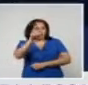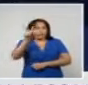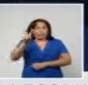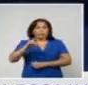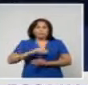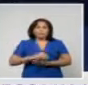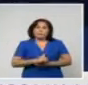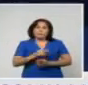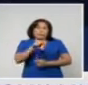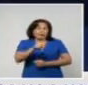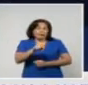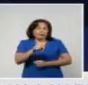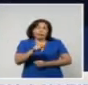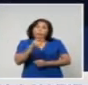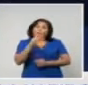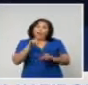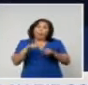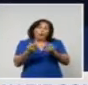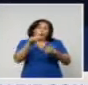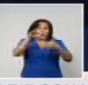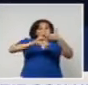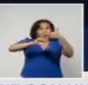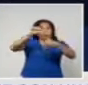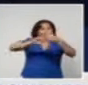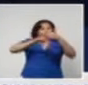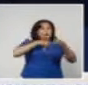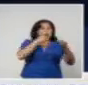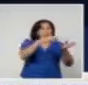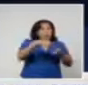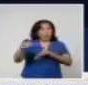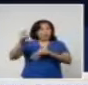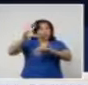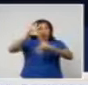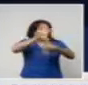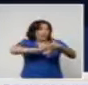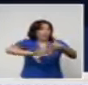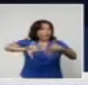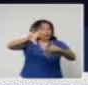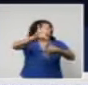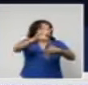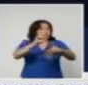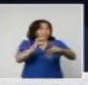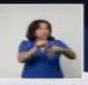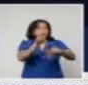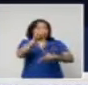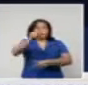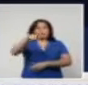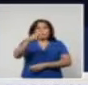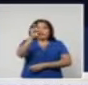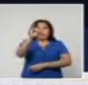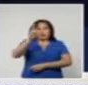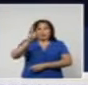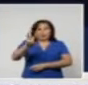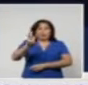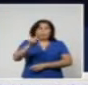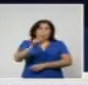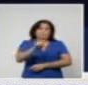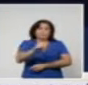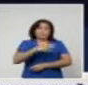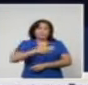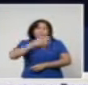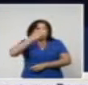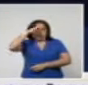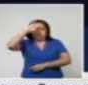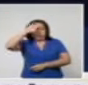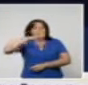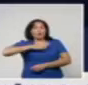que cuando la comparamos con la letalidad de la región de las Américas, que es de 3,73, pues